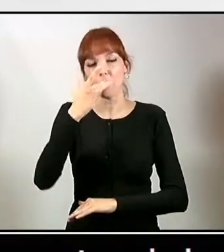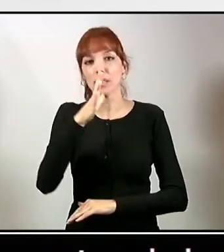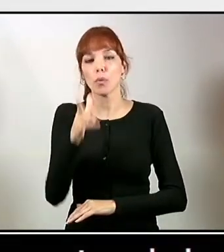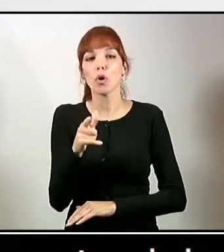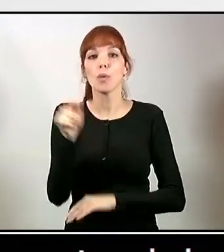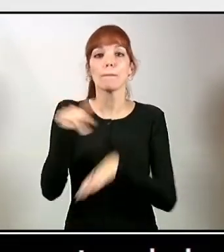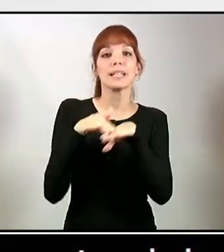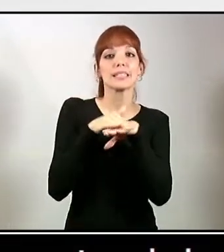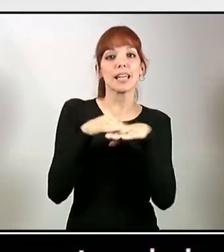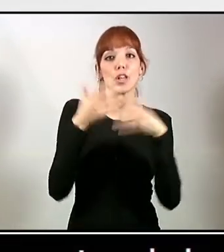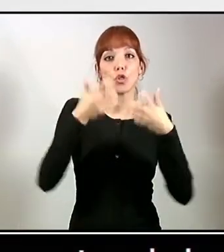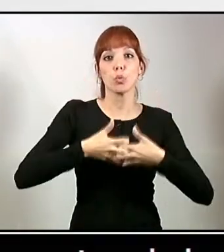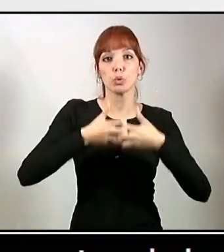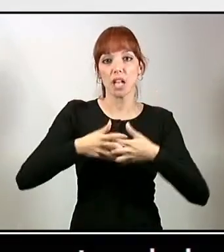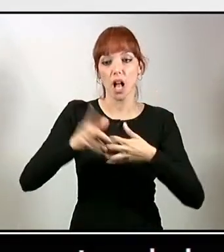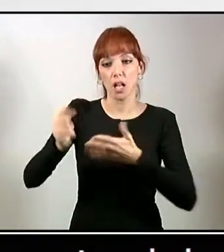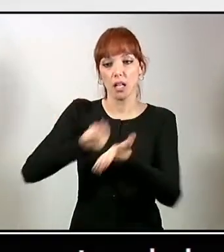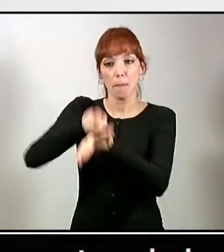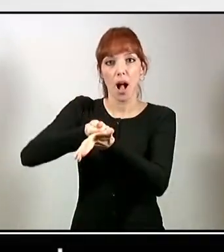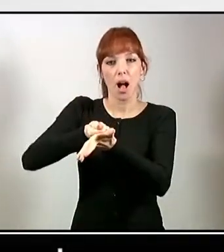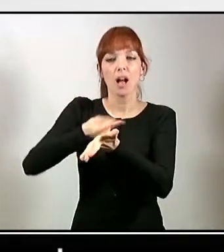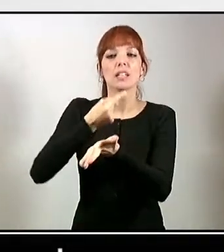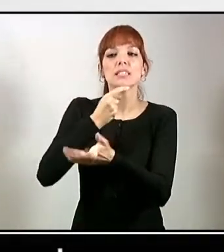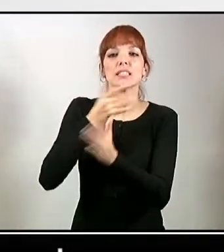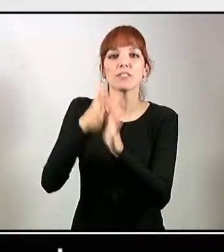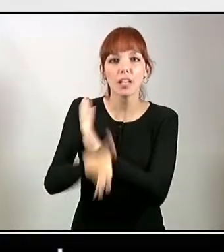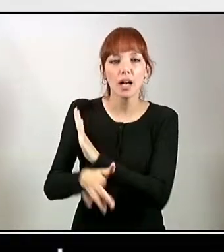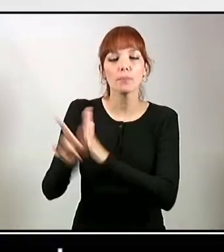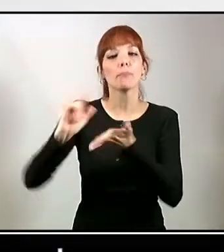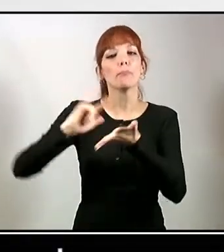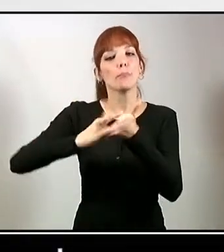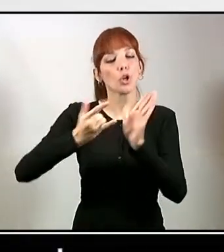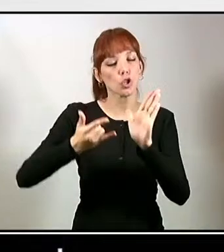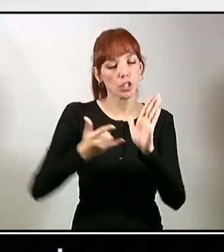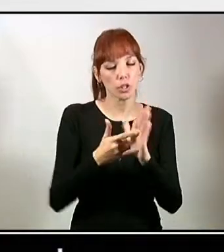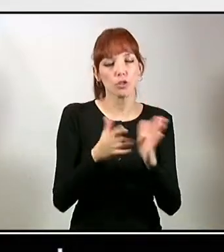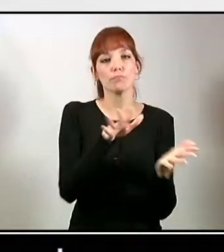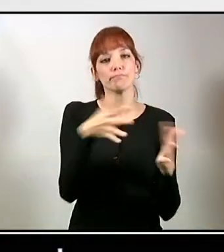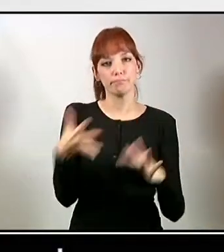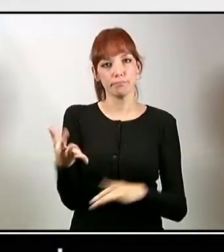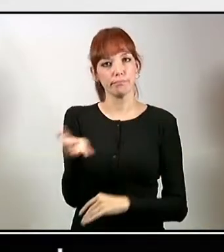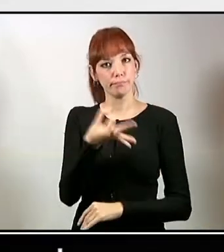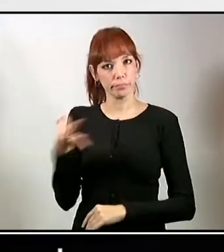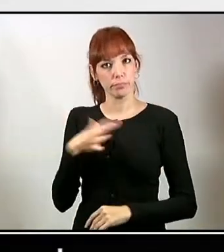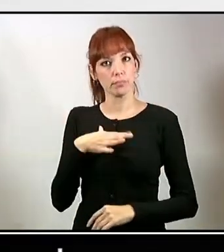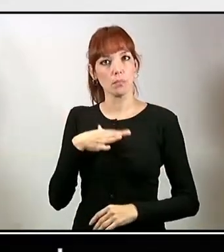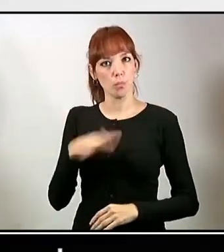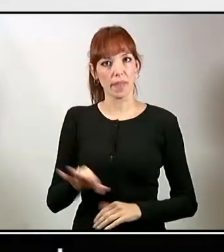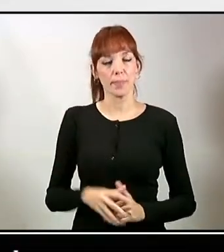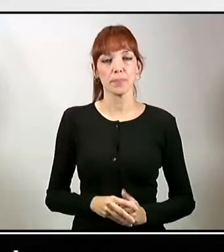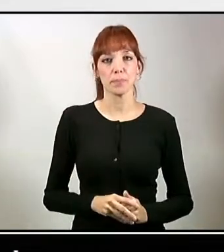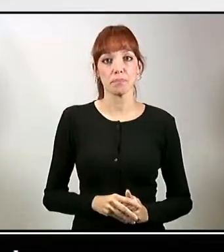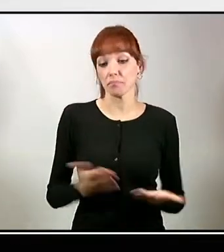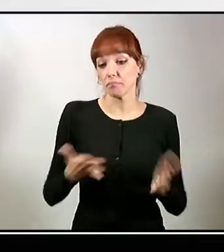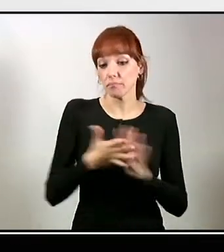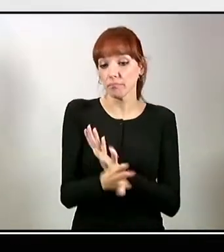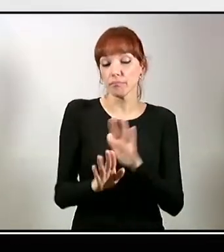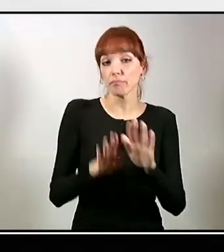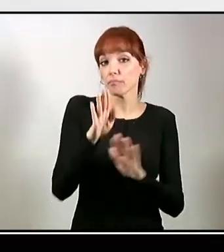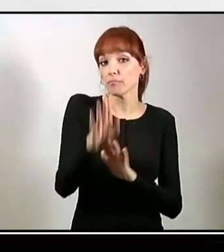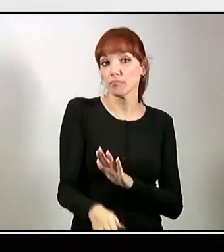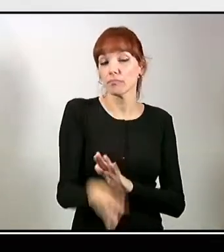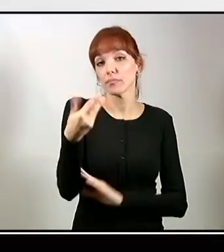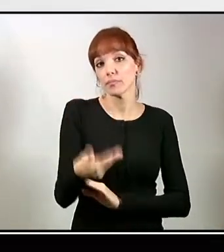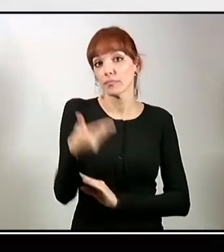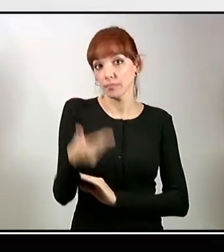FAI, el Ministerio de Industria, lo que le está diciendo es que ese proyecto es viable. Por tanto, es un paso